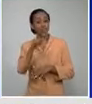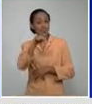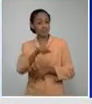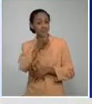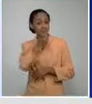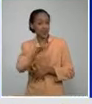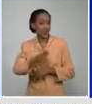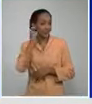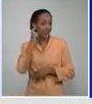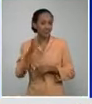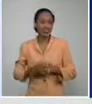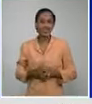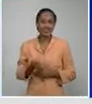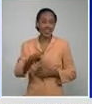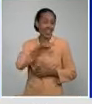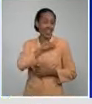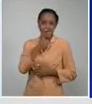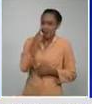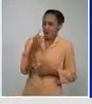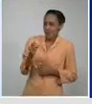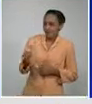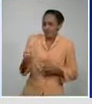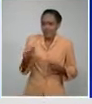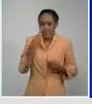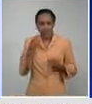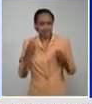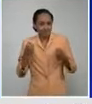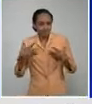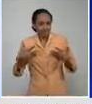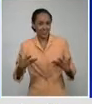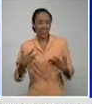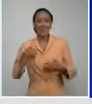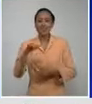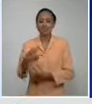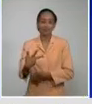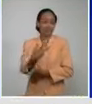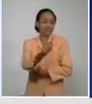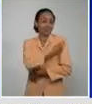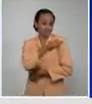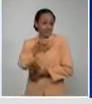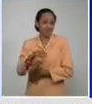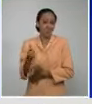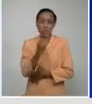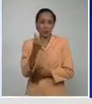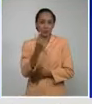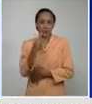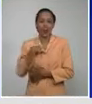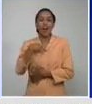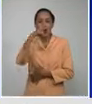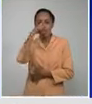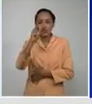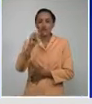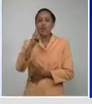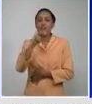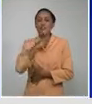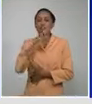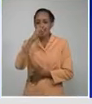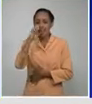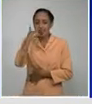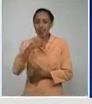Ya, no me notas que vital estoy hoy. Ese es Soberana 02. La primera dosis. La primera dosis. No del candidato